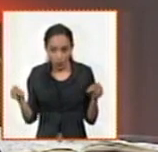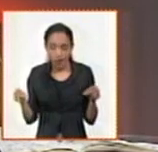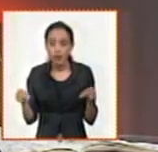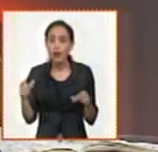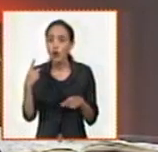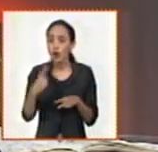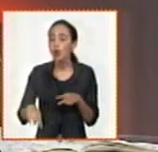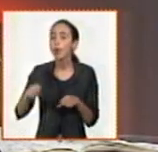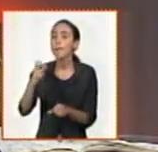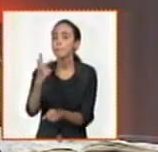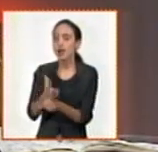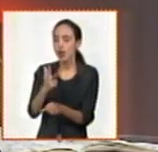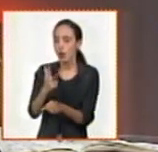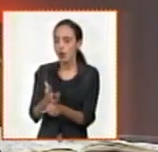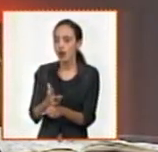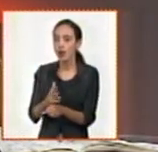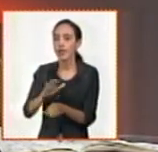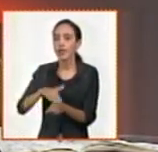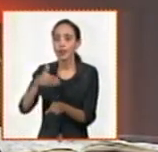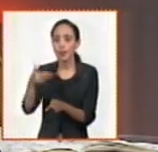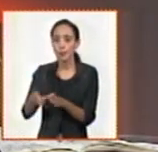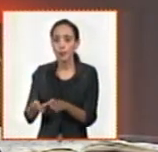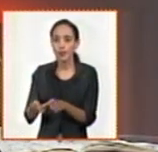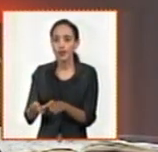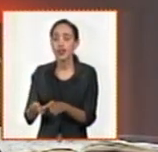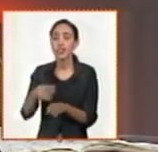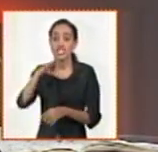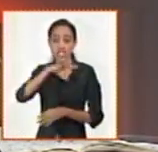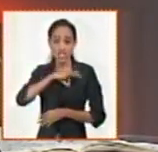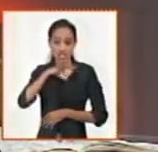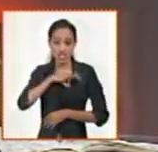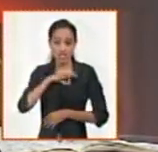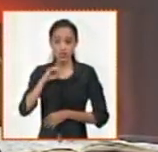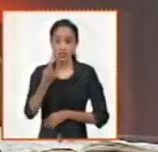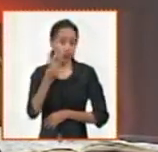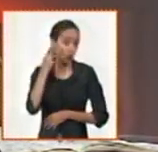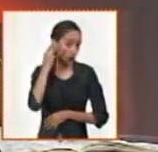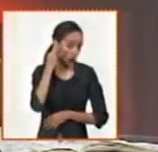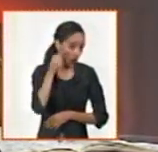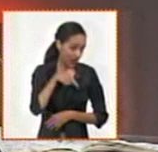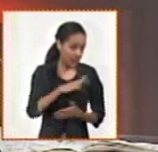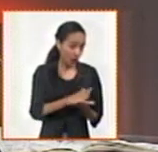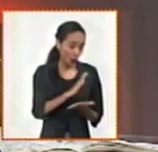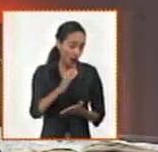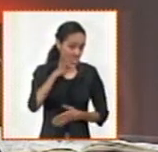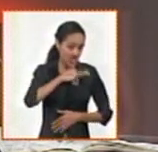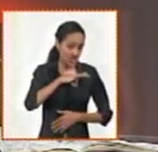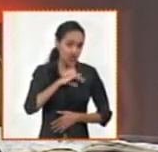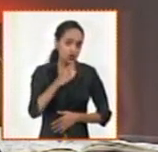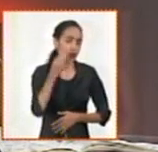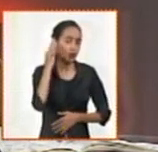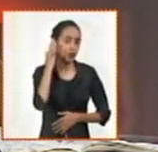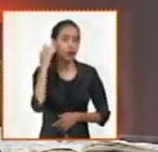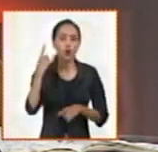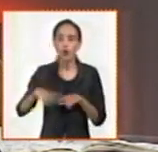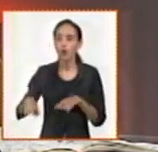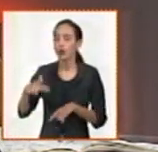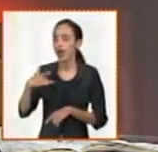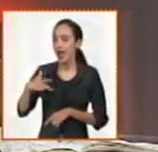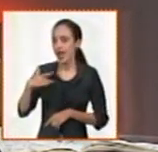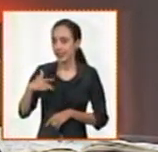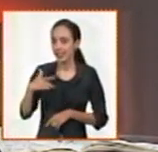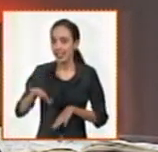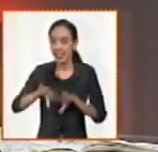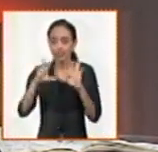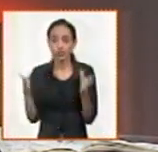en Paraguay, Ayala Sembradores de Esperanza en Chile, que es solo para mujeres, y la Universidad Campesina en Argentina. Todos